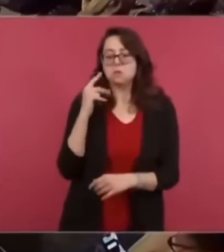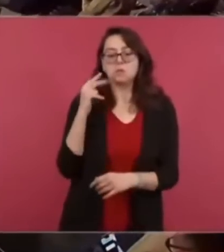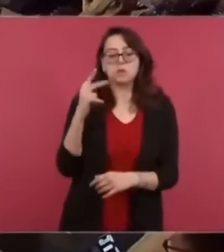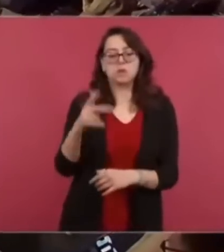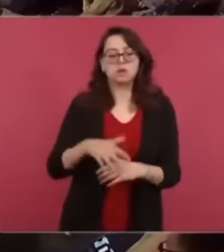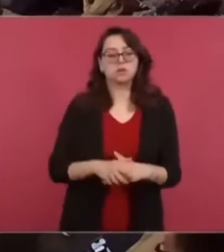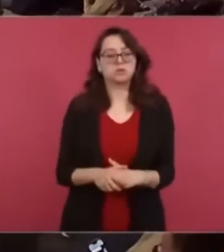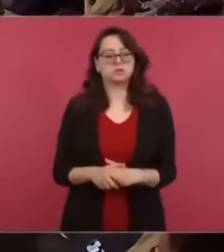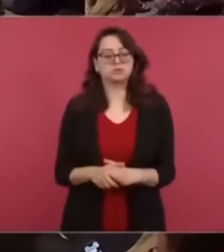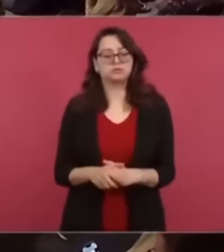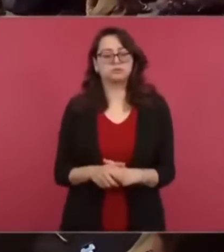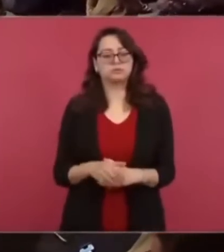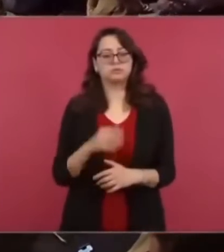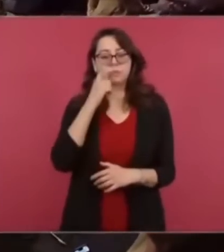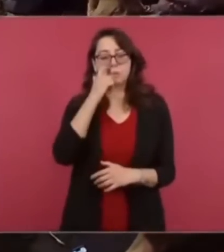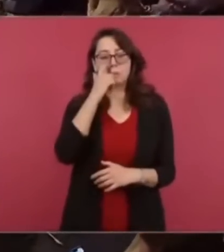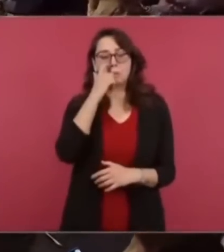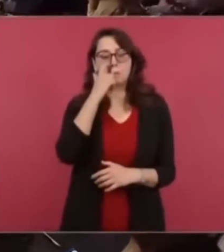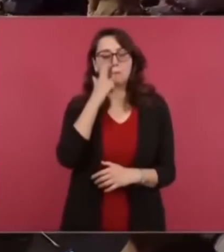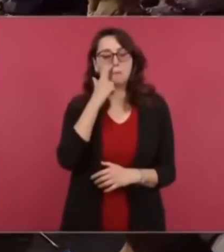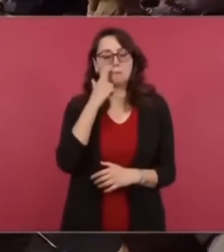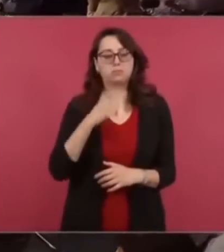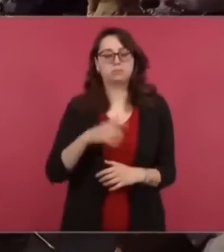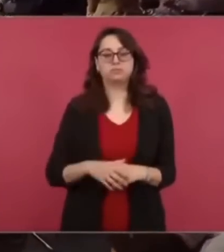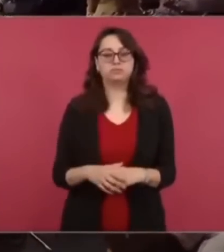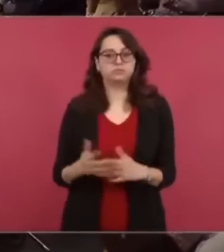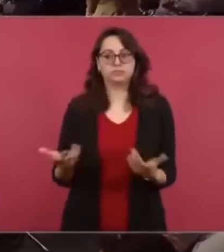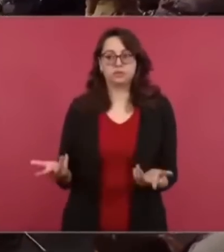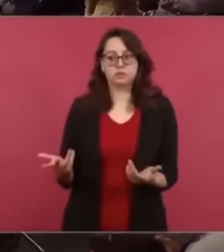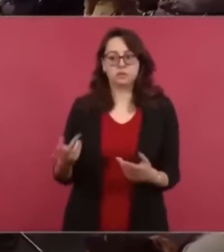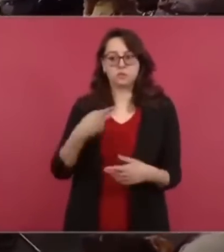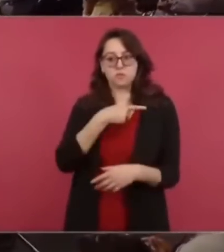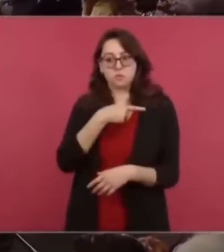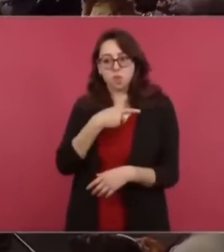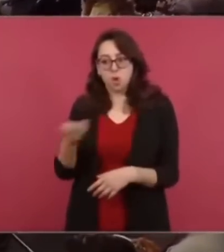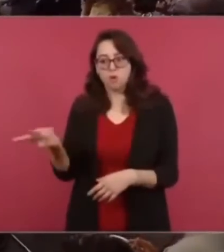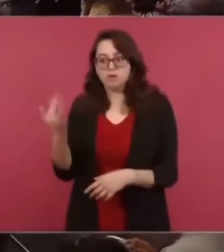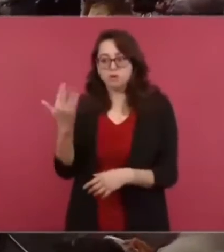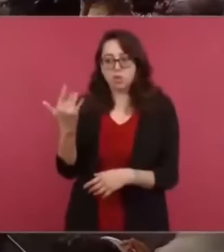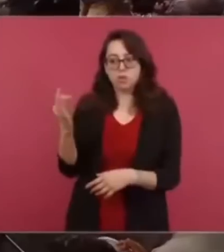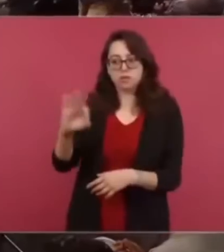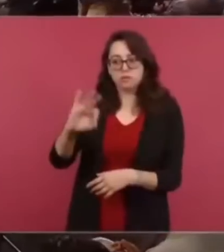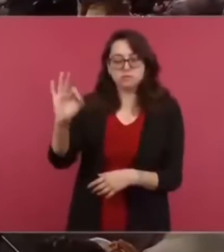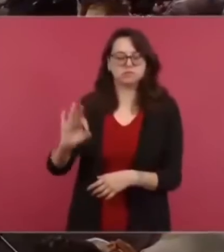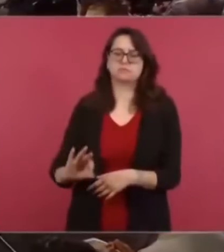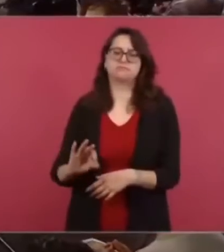cómo está ahora la pobreza en el país, pero no llega al 50%.